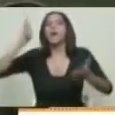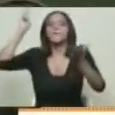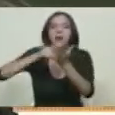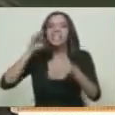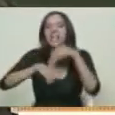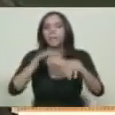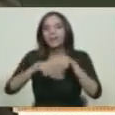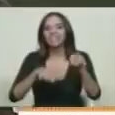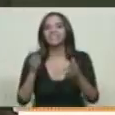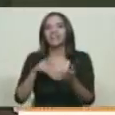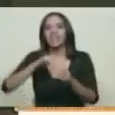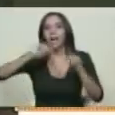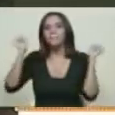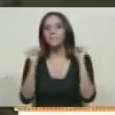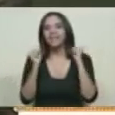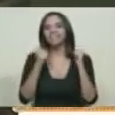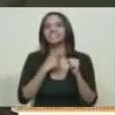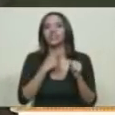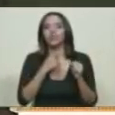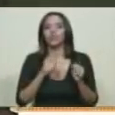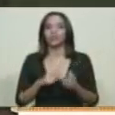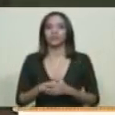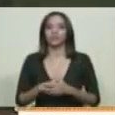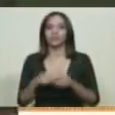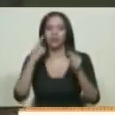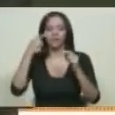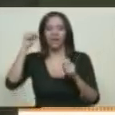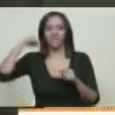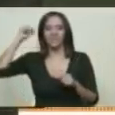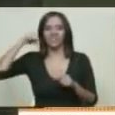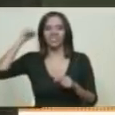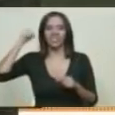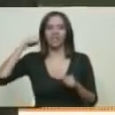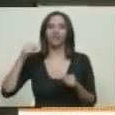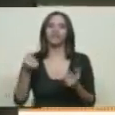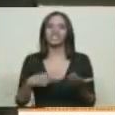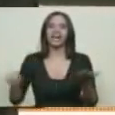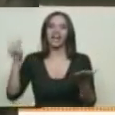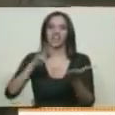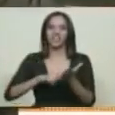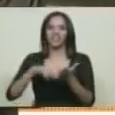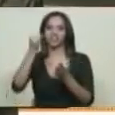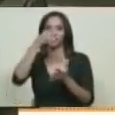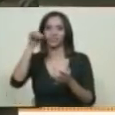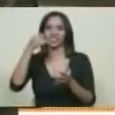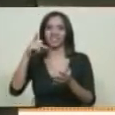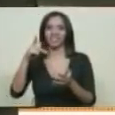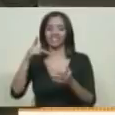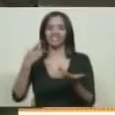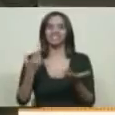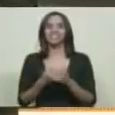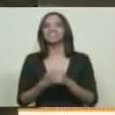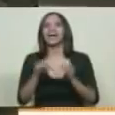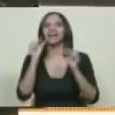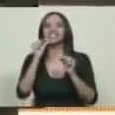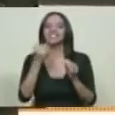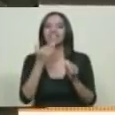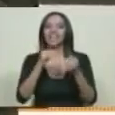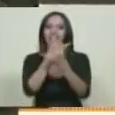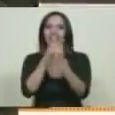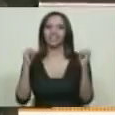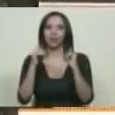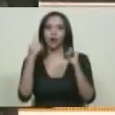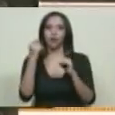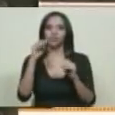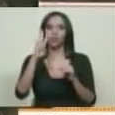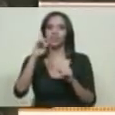vas a ir para Mérida, que sabemos que te gusta mucho Mérida. Vamos al video del señor Cabeza de Mango, ya regresamos con más de su reconducta, ya casi en la parte final, 11:41 de la